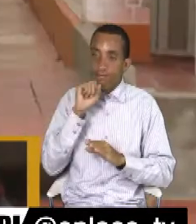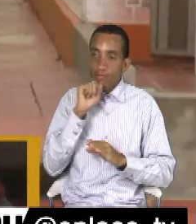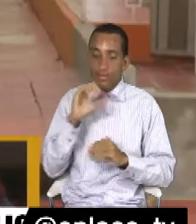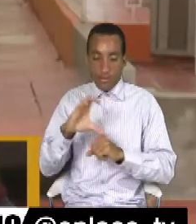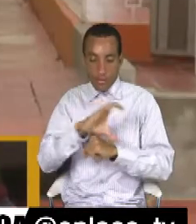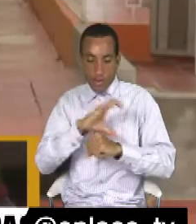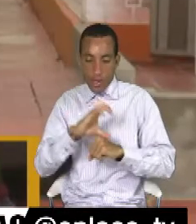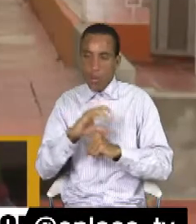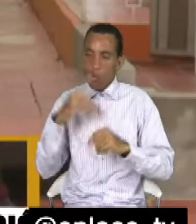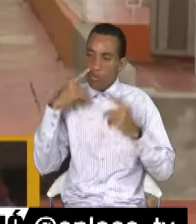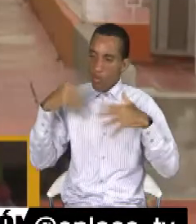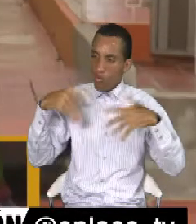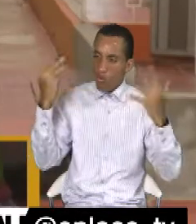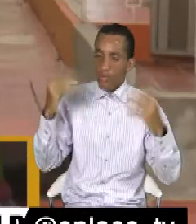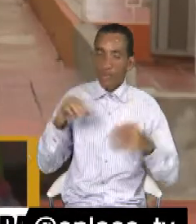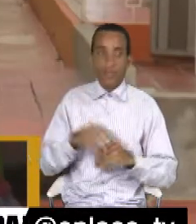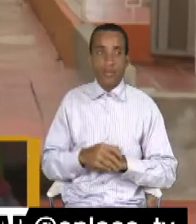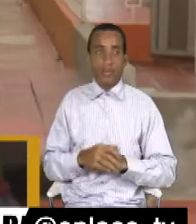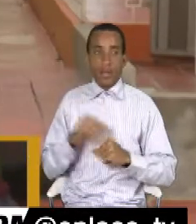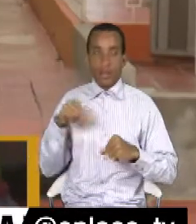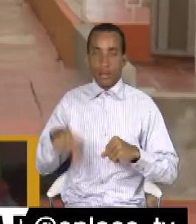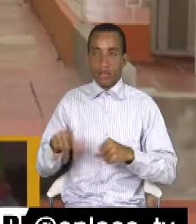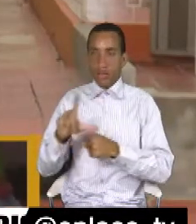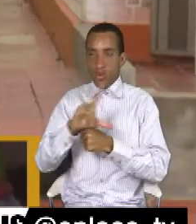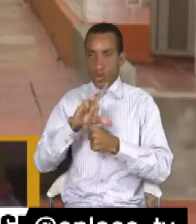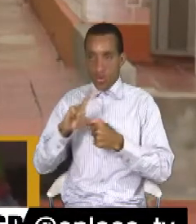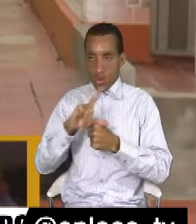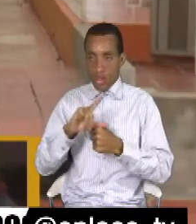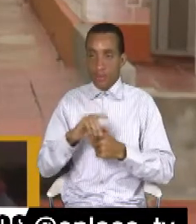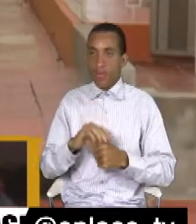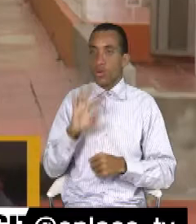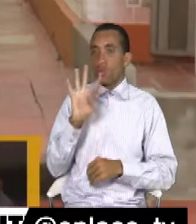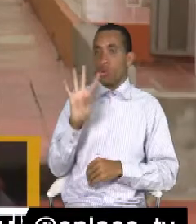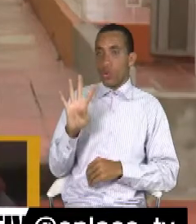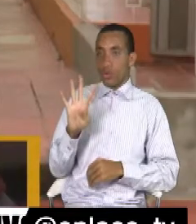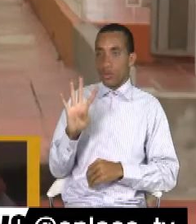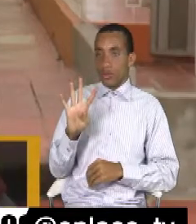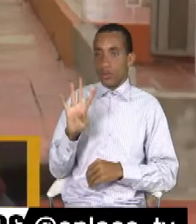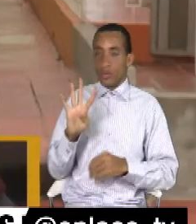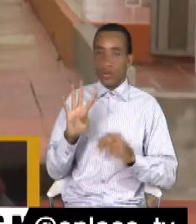aquí localmente vamos cuatro parejas,